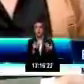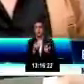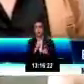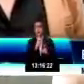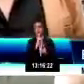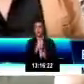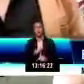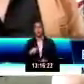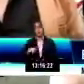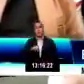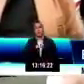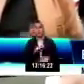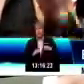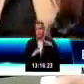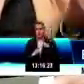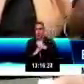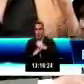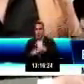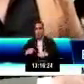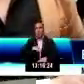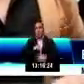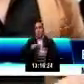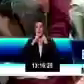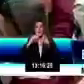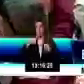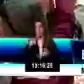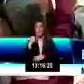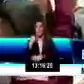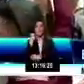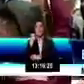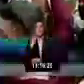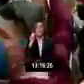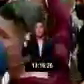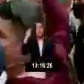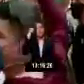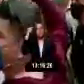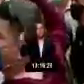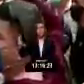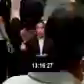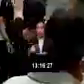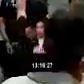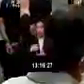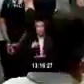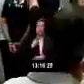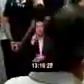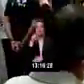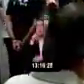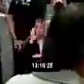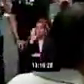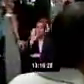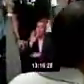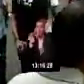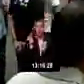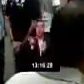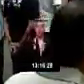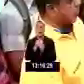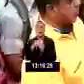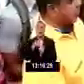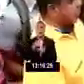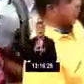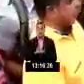contestación. Estamos en forma pacífica porque estamos reclamando nuestro derecho. El gobernador del Guayas se comprometió a hacer el puente para que